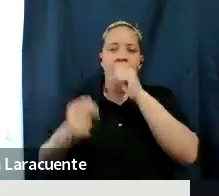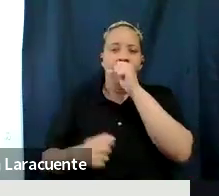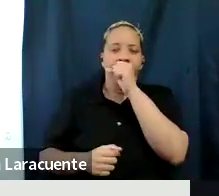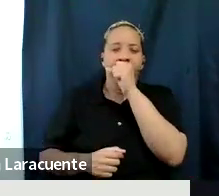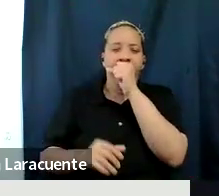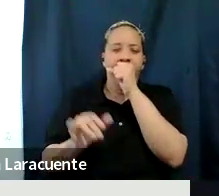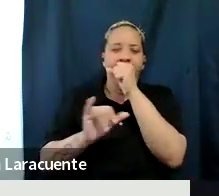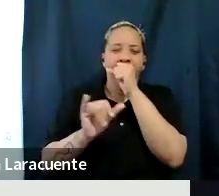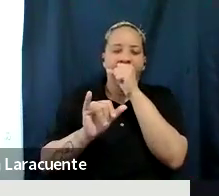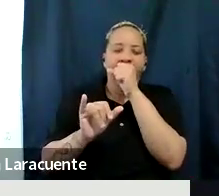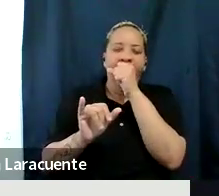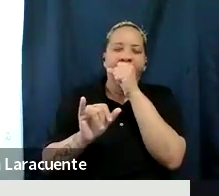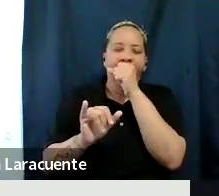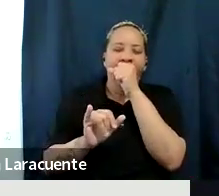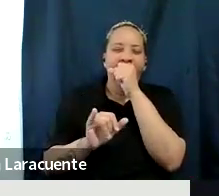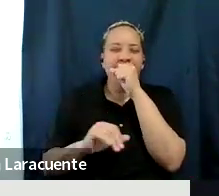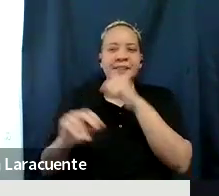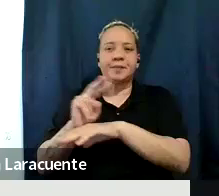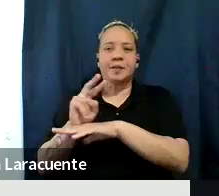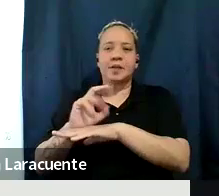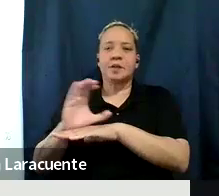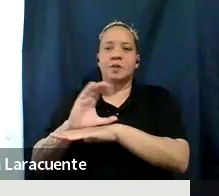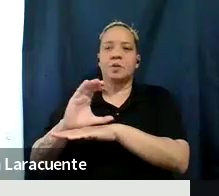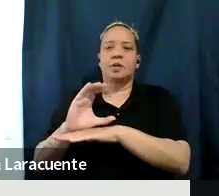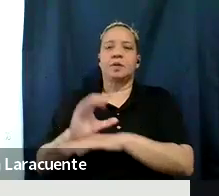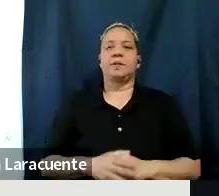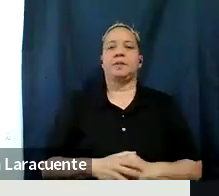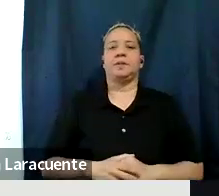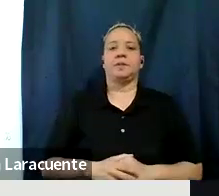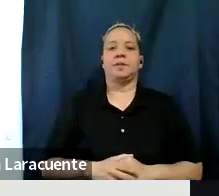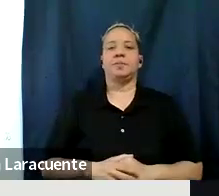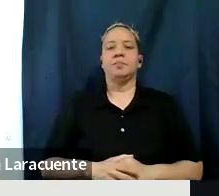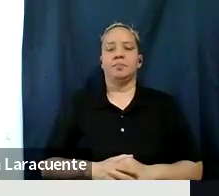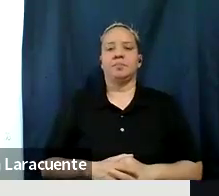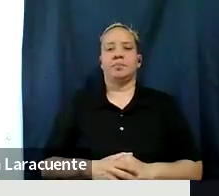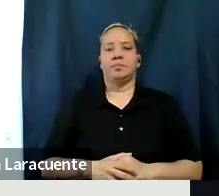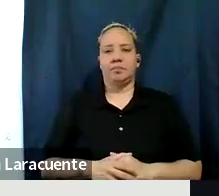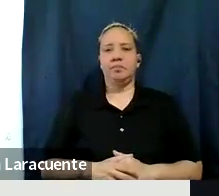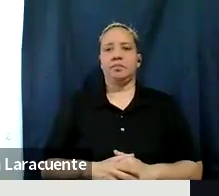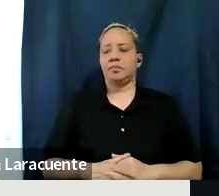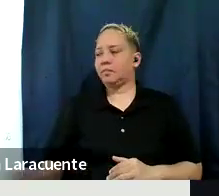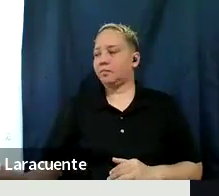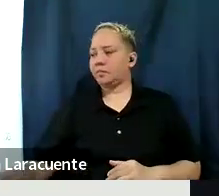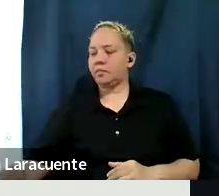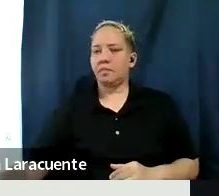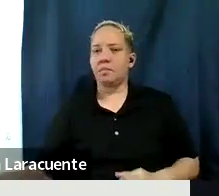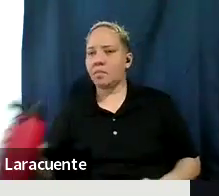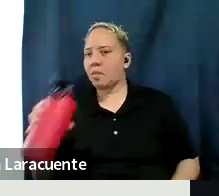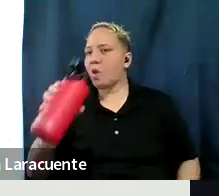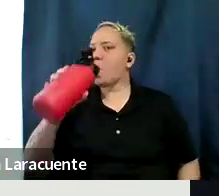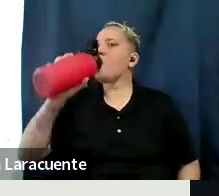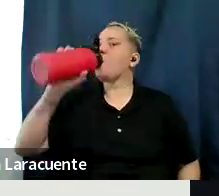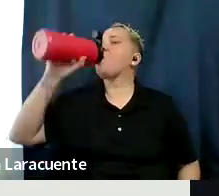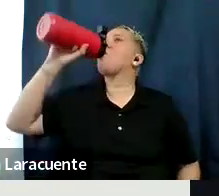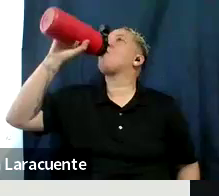islas menores cercanas a Puerto Rico, como pueden ser Vieques y Culebra, ¿verdad?